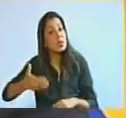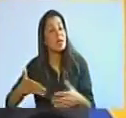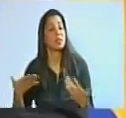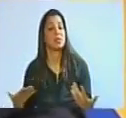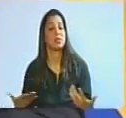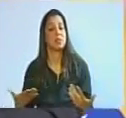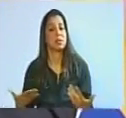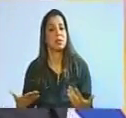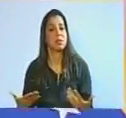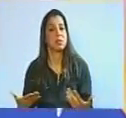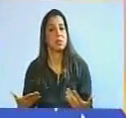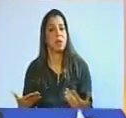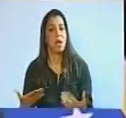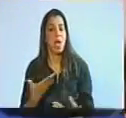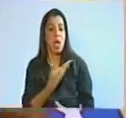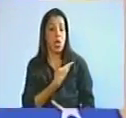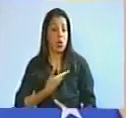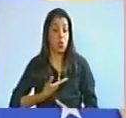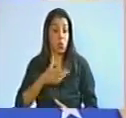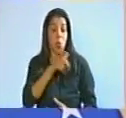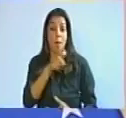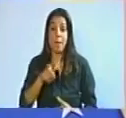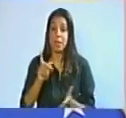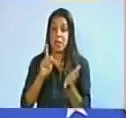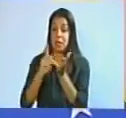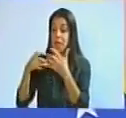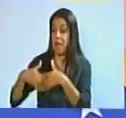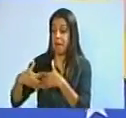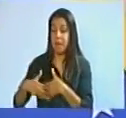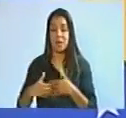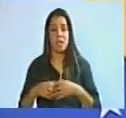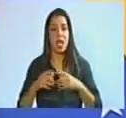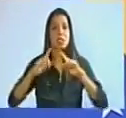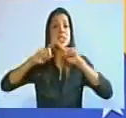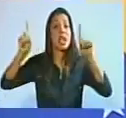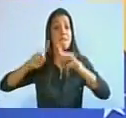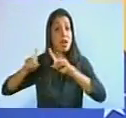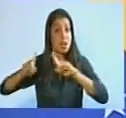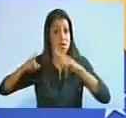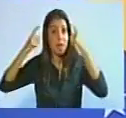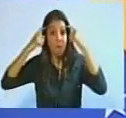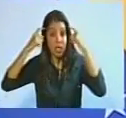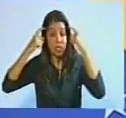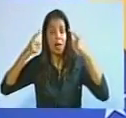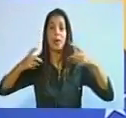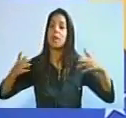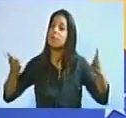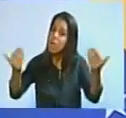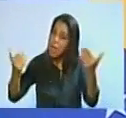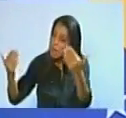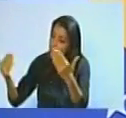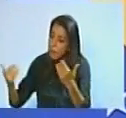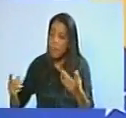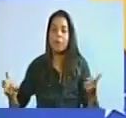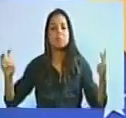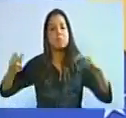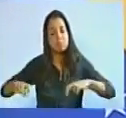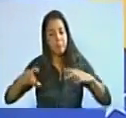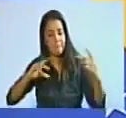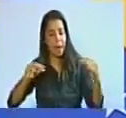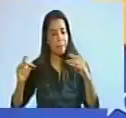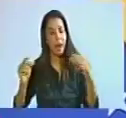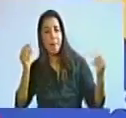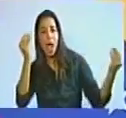No todos los empresarios lo podemos meter en un mismo saco. Vamos a discutir con los empresarios. Vamos a